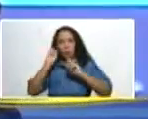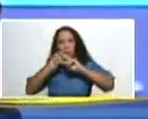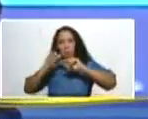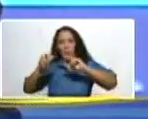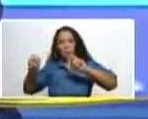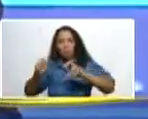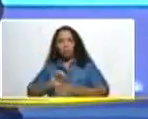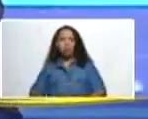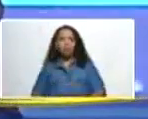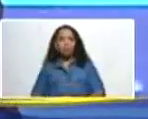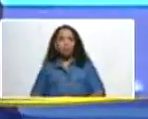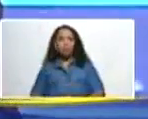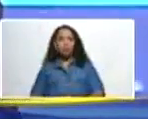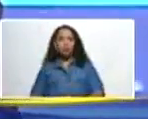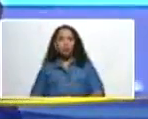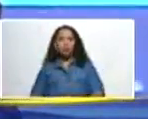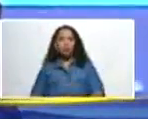criminal.